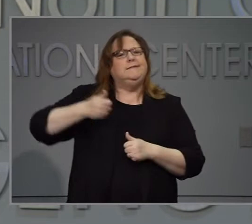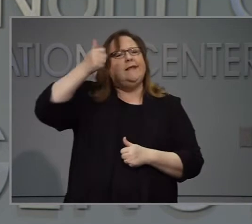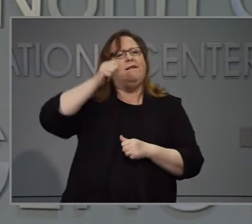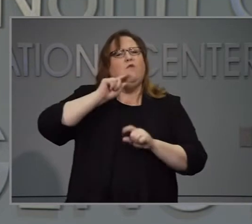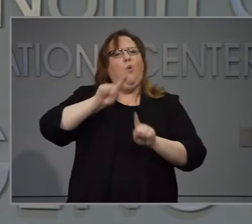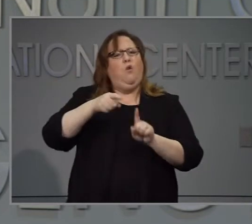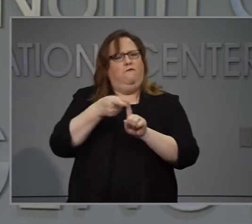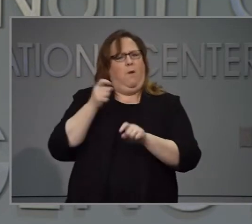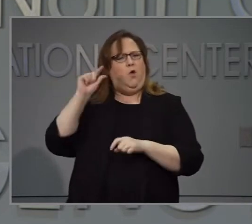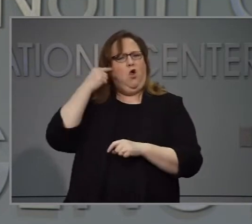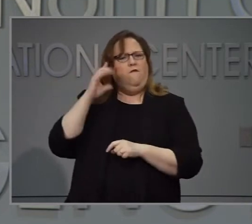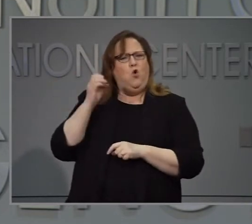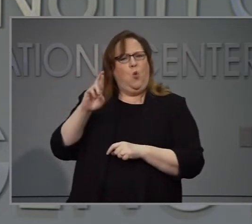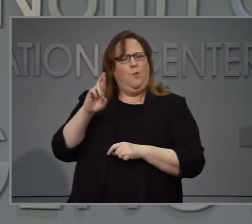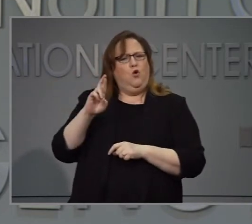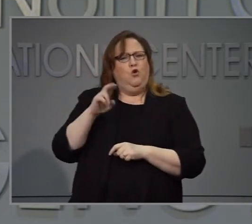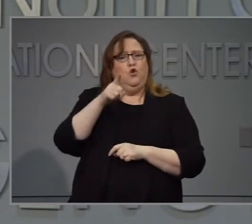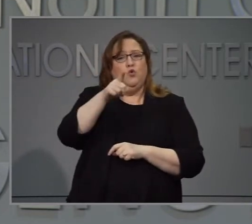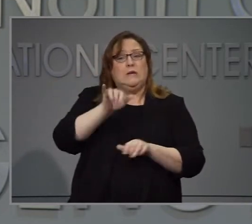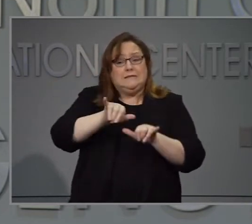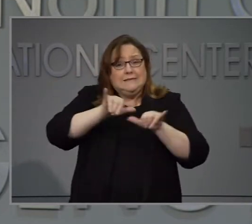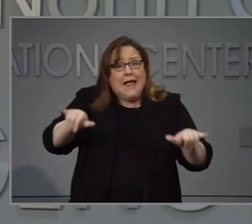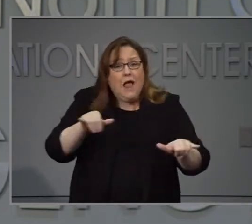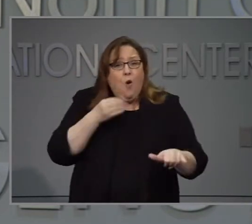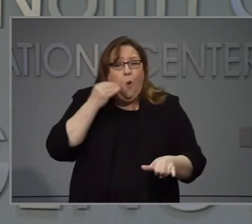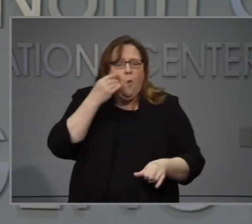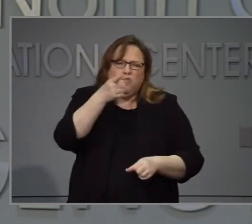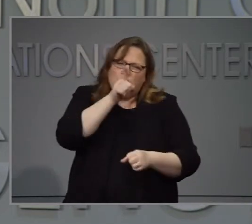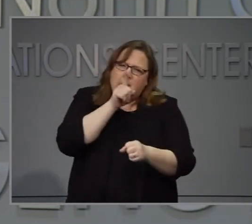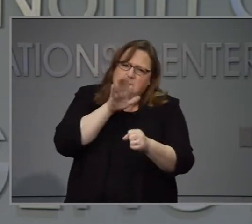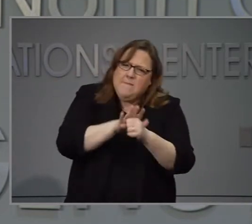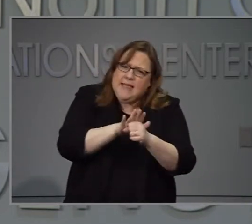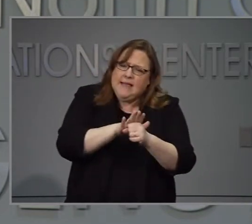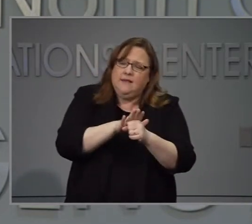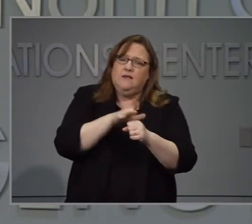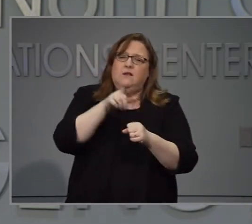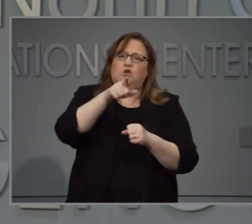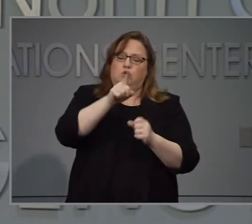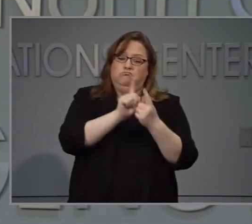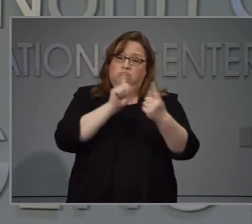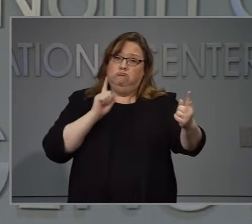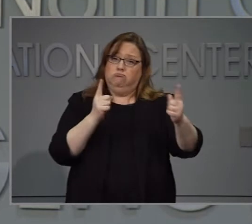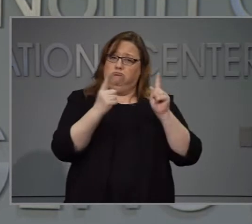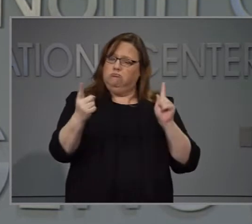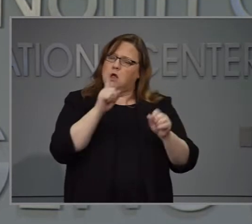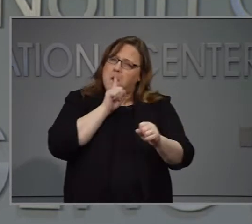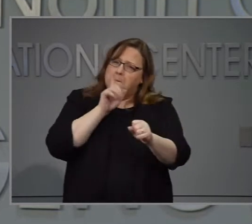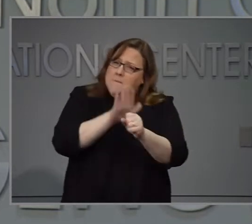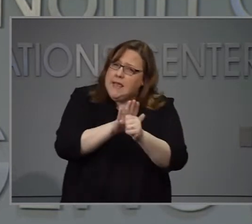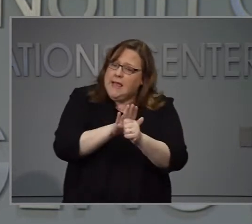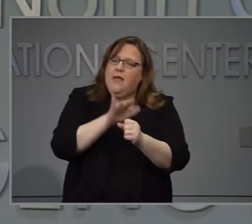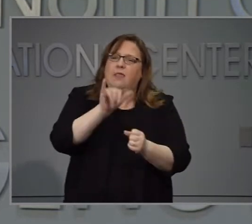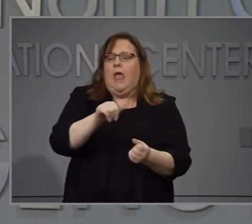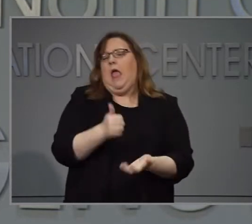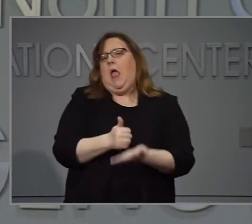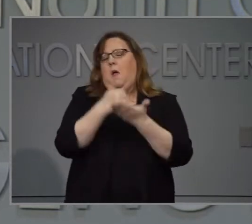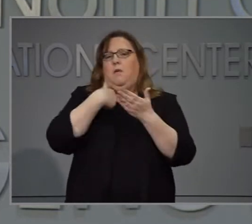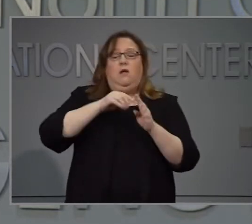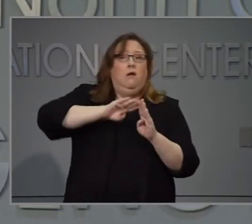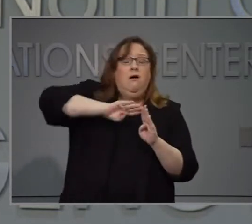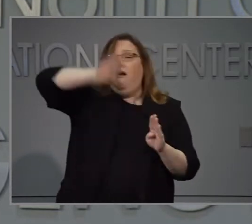a los de carolina del norte que andrés string que han seguido todas las restricciones que en las órdenes ejecutivas del